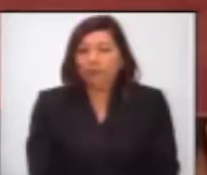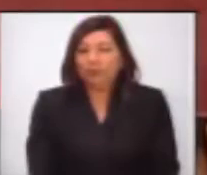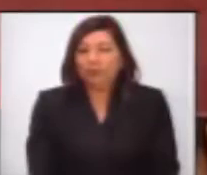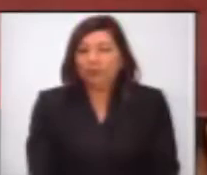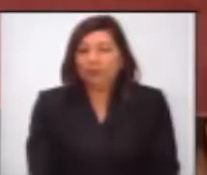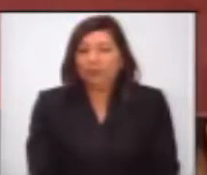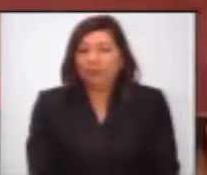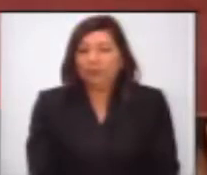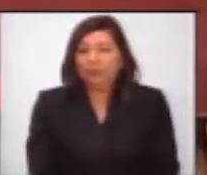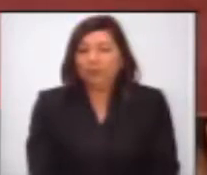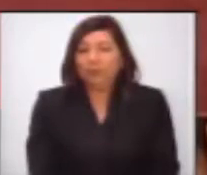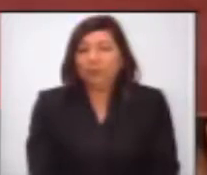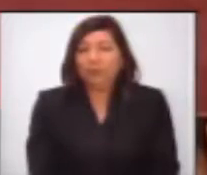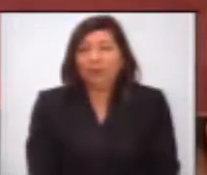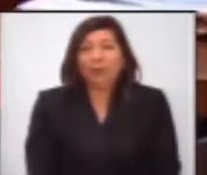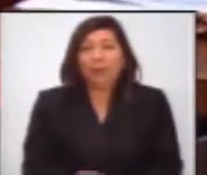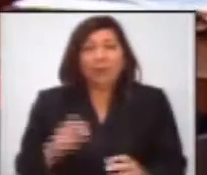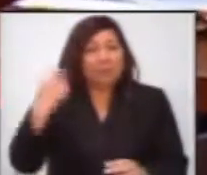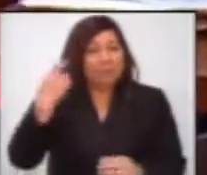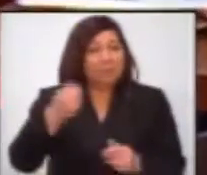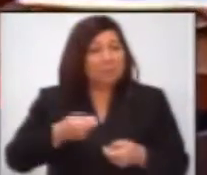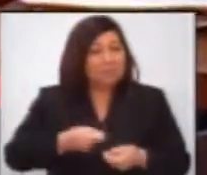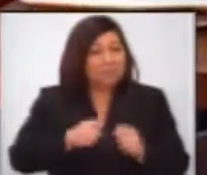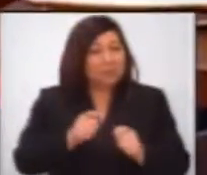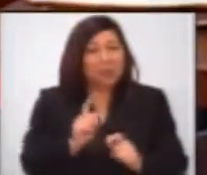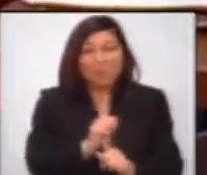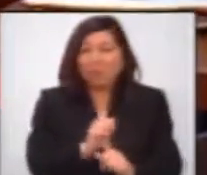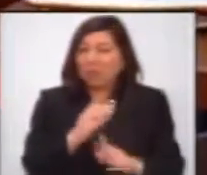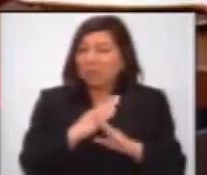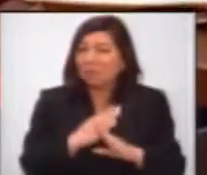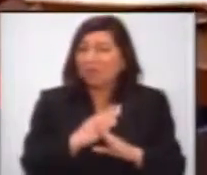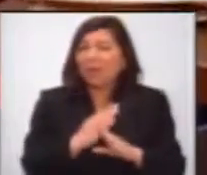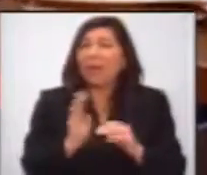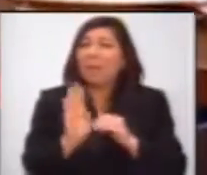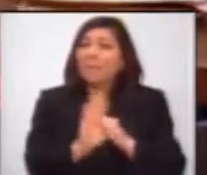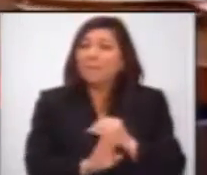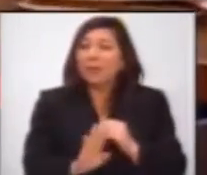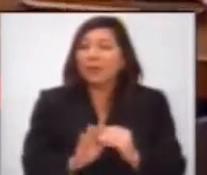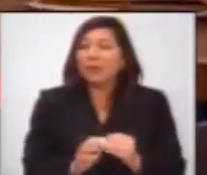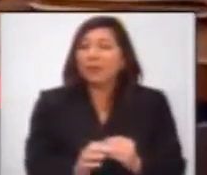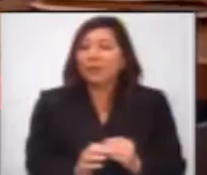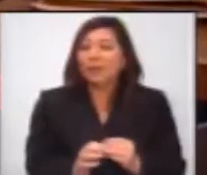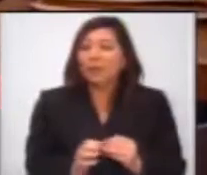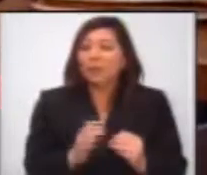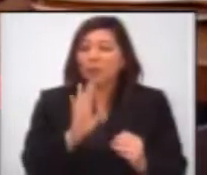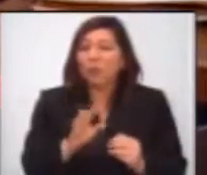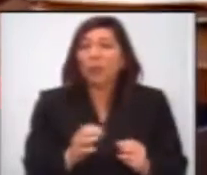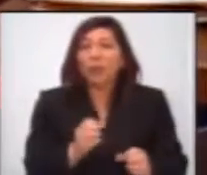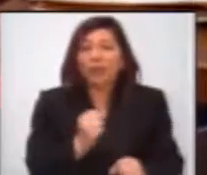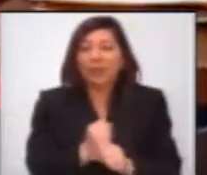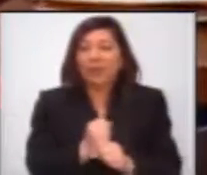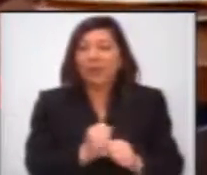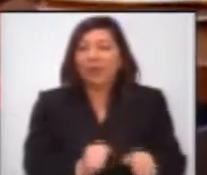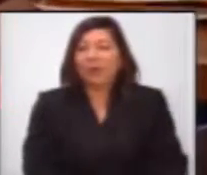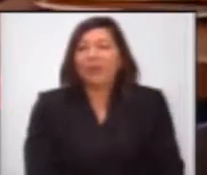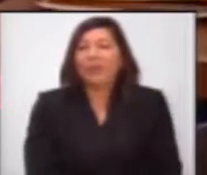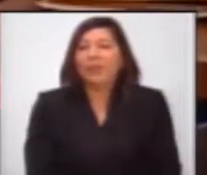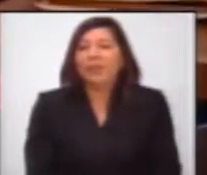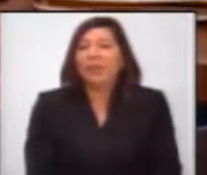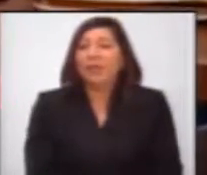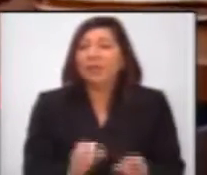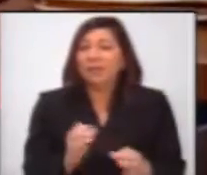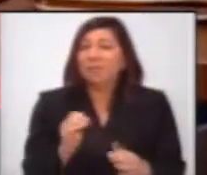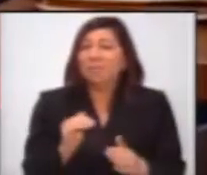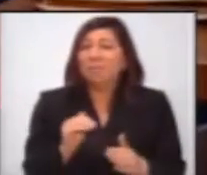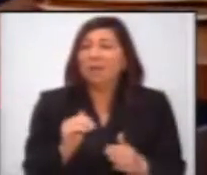Señor presidente, en Acción Popular nunca nos hemos opuesto a la protección, al amparo de los derechos laborales. Siempre